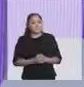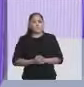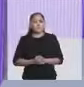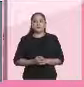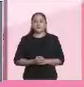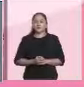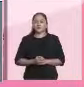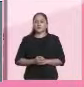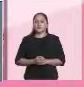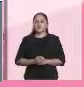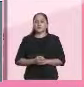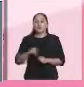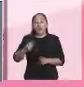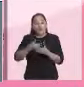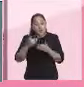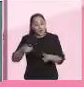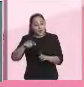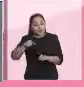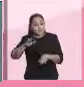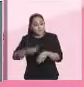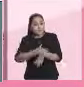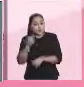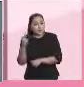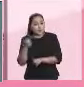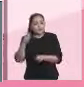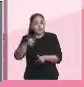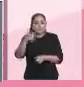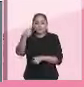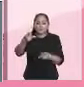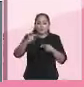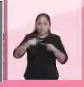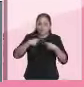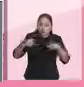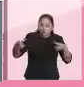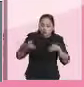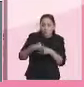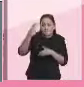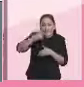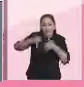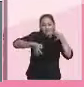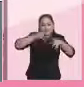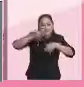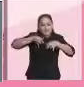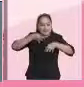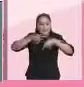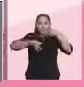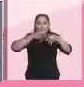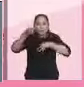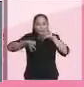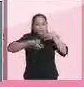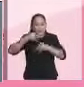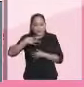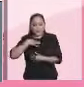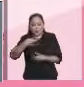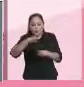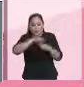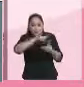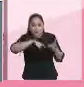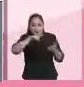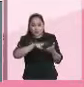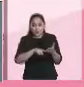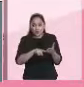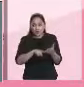qué toda la gente tuya que ha estado recaudando dinero para tu campaña siempre los defiendes? Eso no es